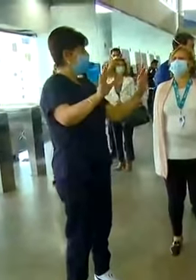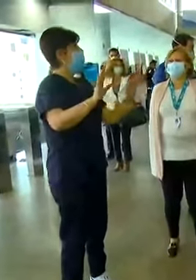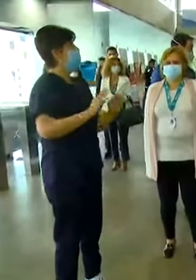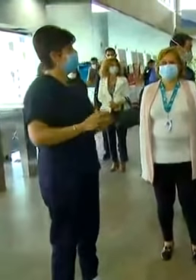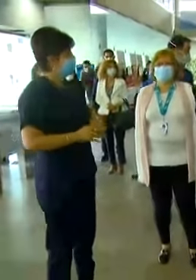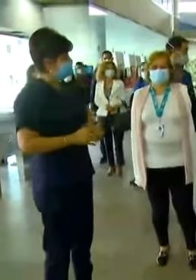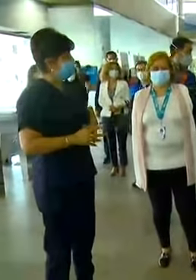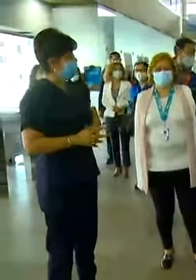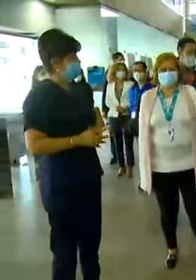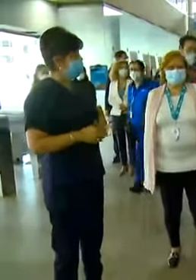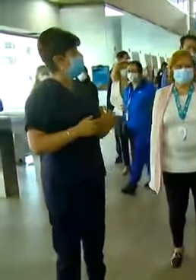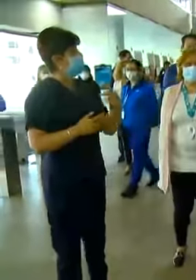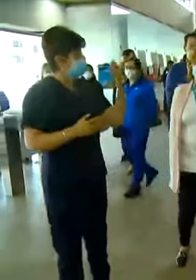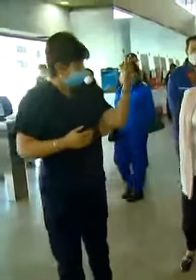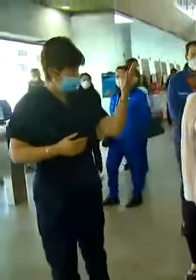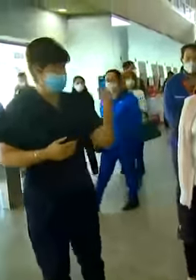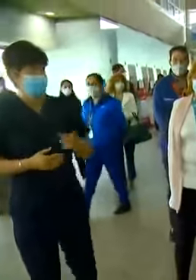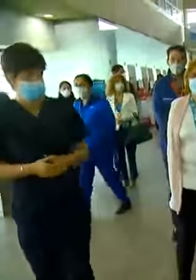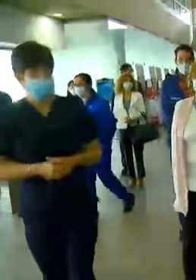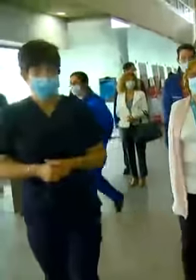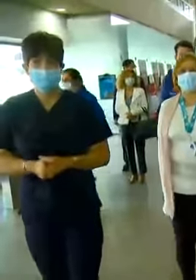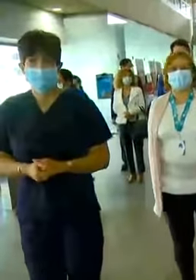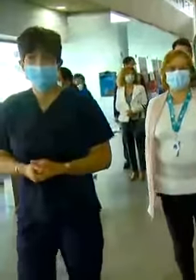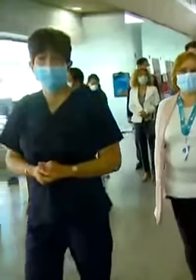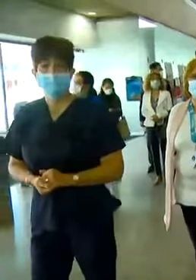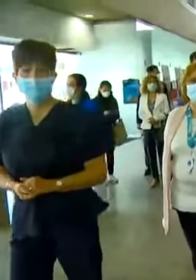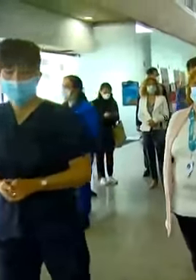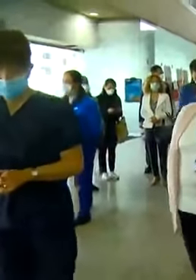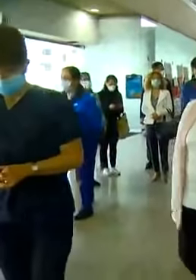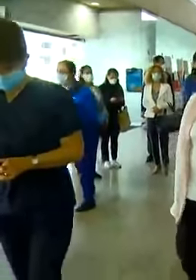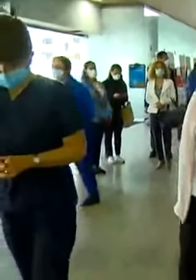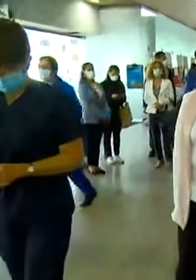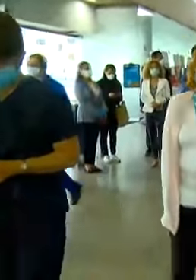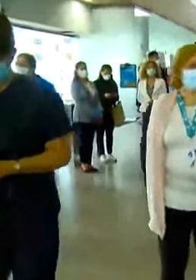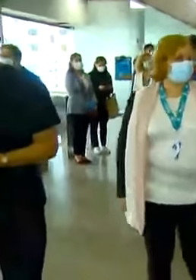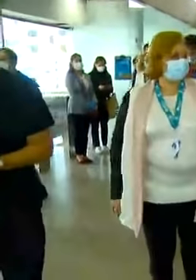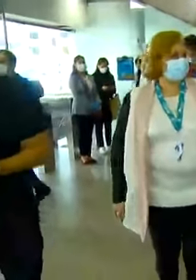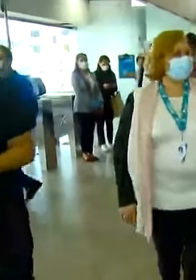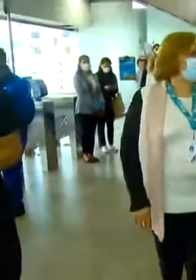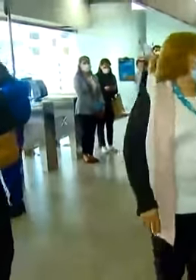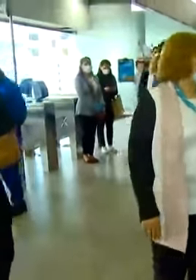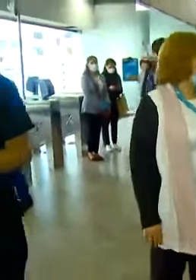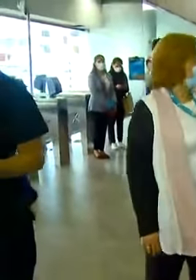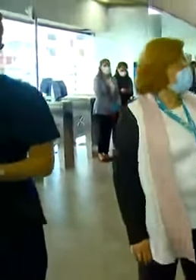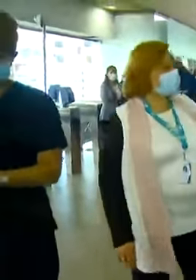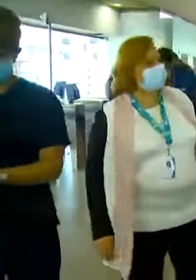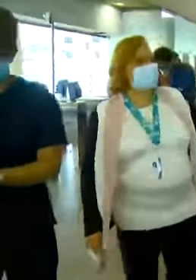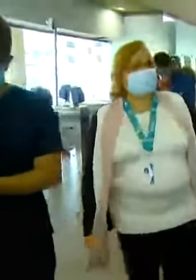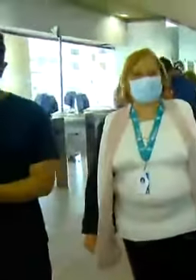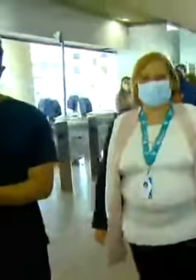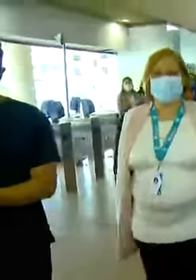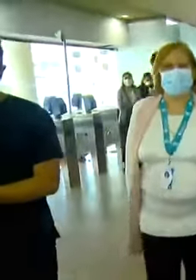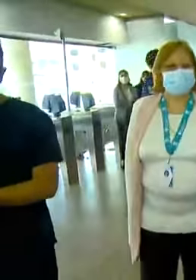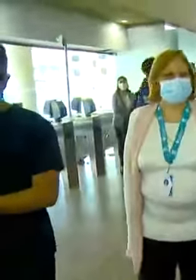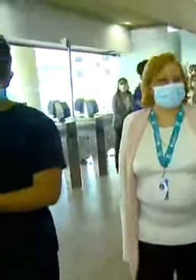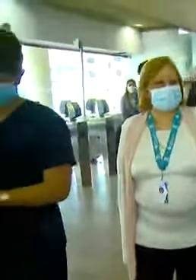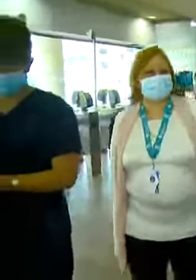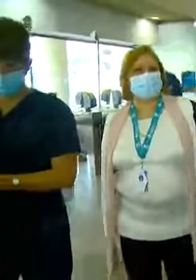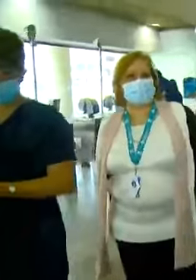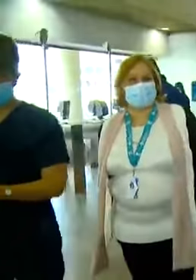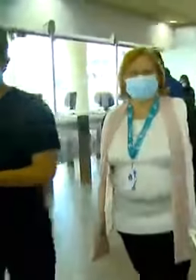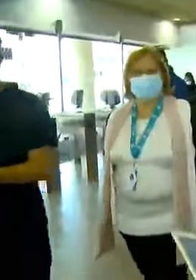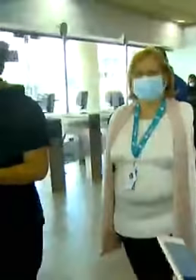blindado el ingreso al área hospitalaria como tal. No tienen ingreso. De pronto no vemos un área ya de bienestar también que tienen para